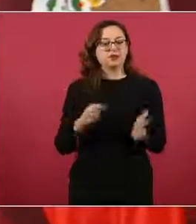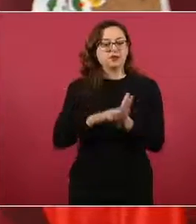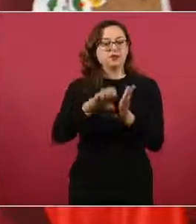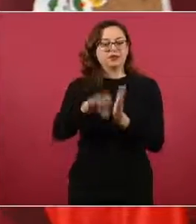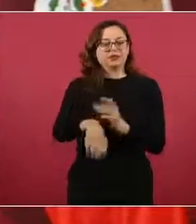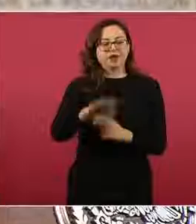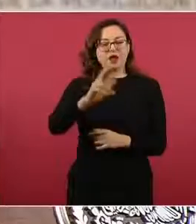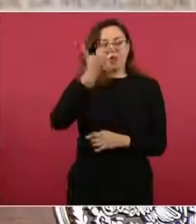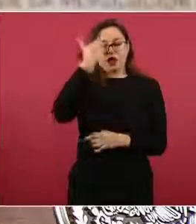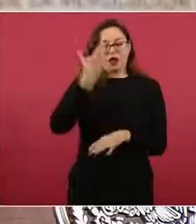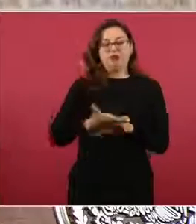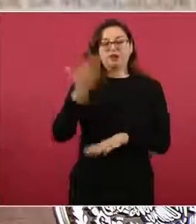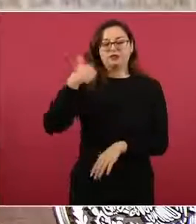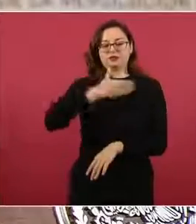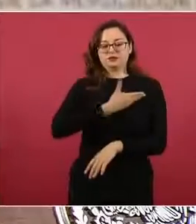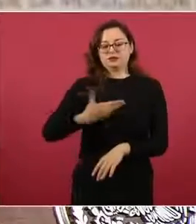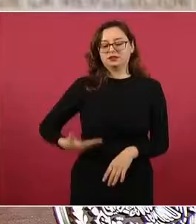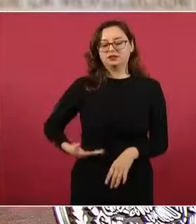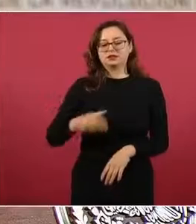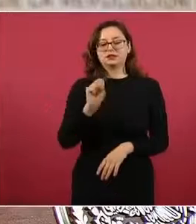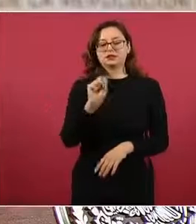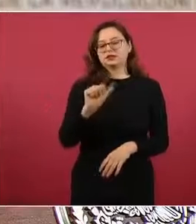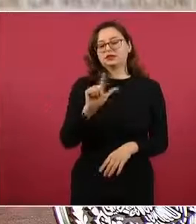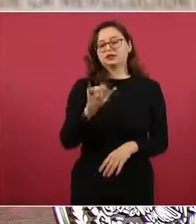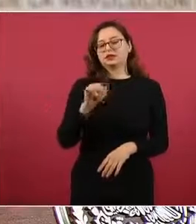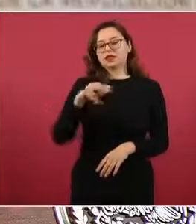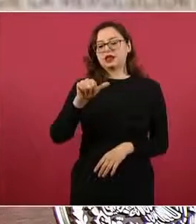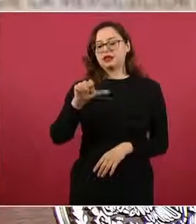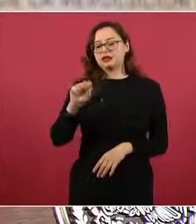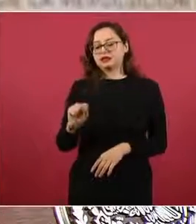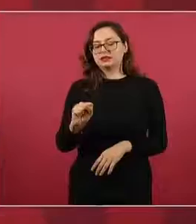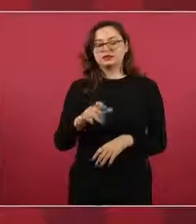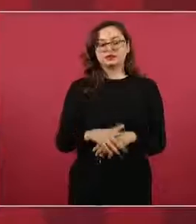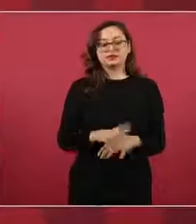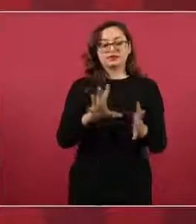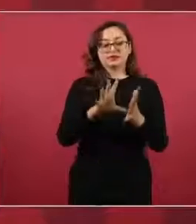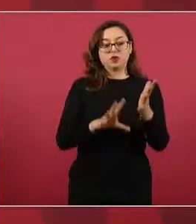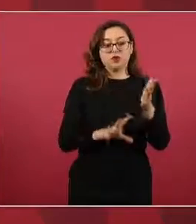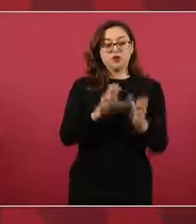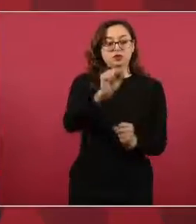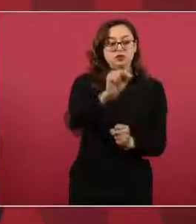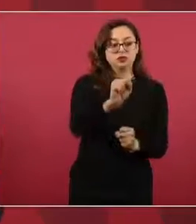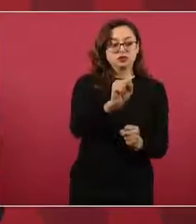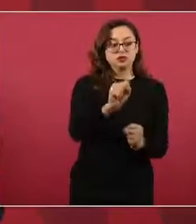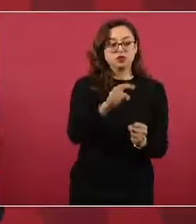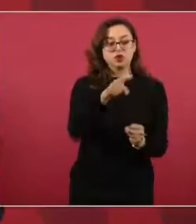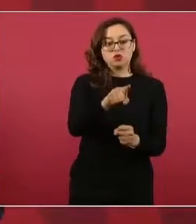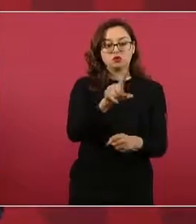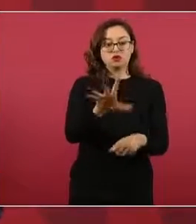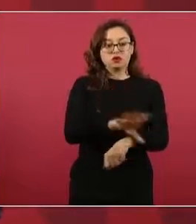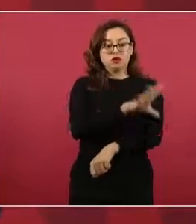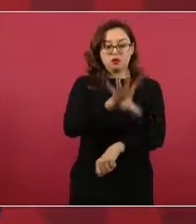o empezó la privatización de la industria eléctrica, que modifica una ley secundaria en contra de la Constitución.